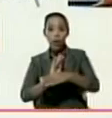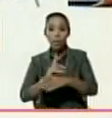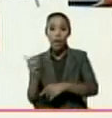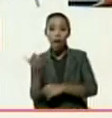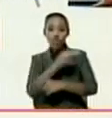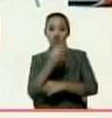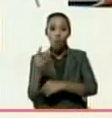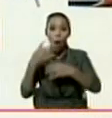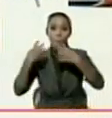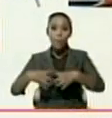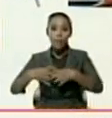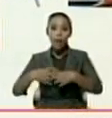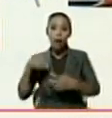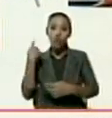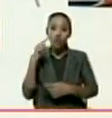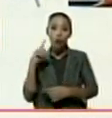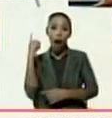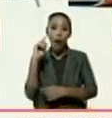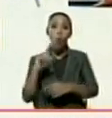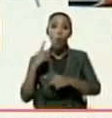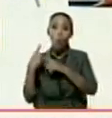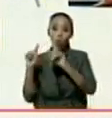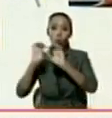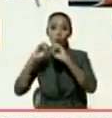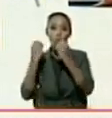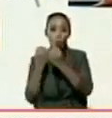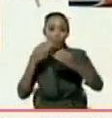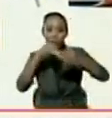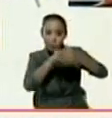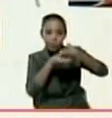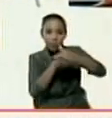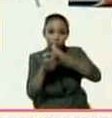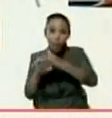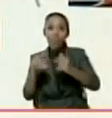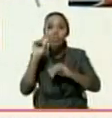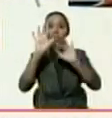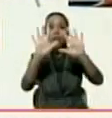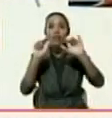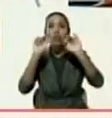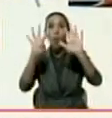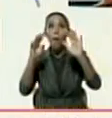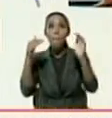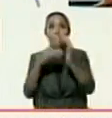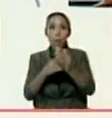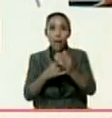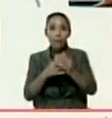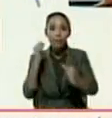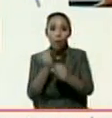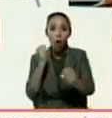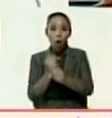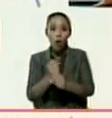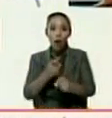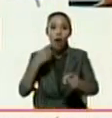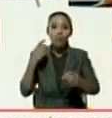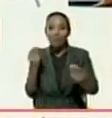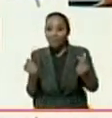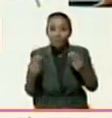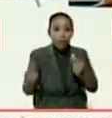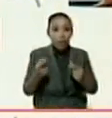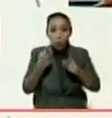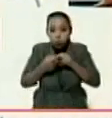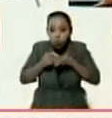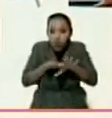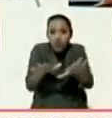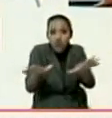empresas. Contamos con otros almacenes, contamos con 19.000 trabajadores activos desplegados a nivel nacional en